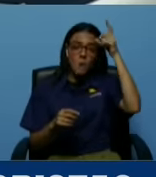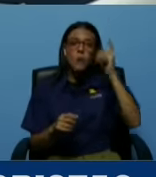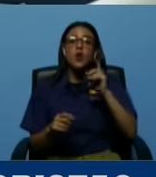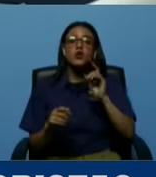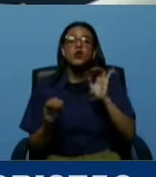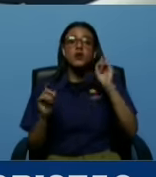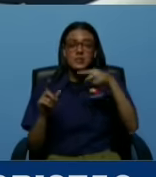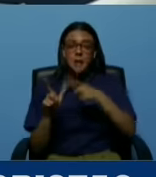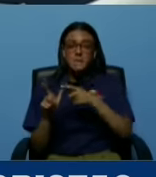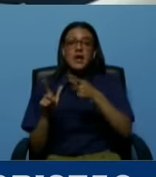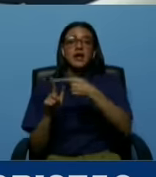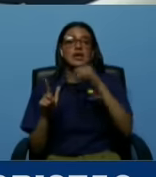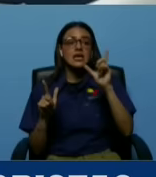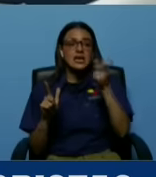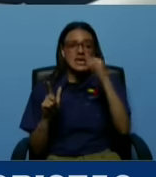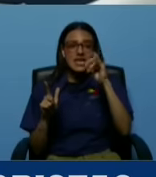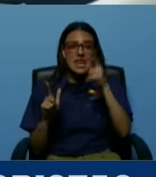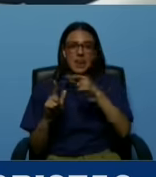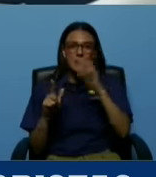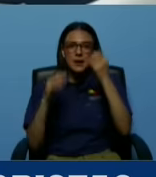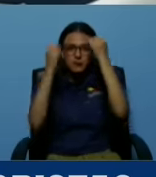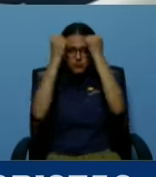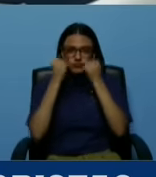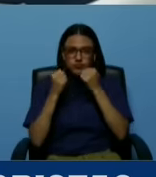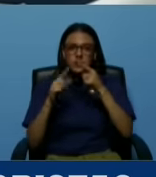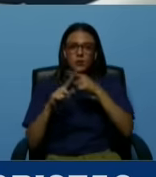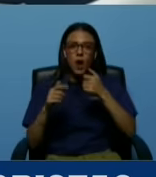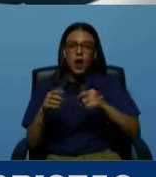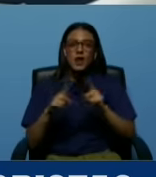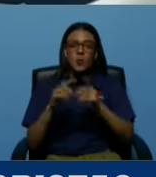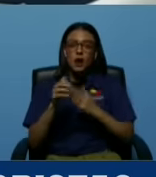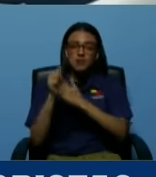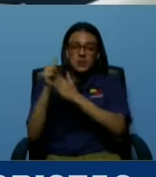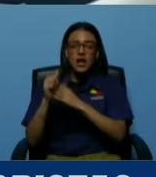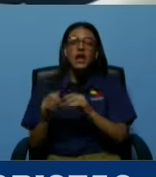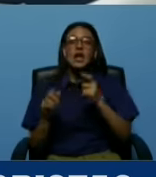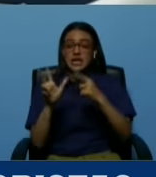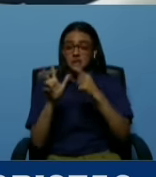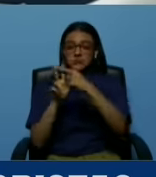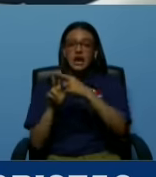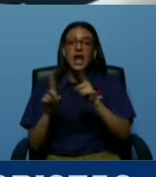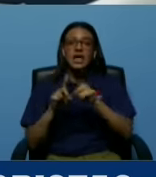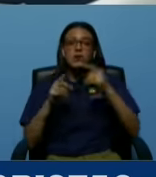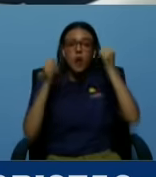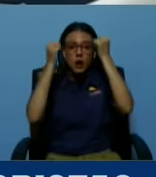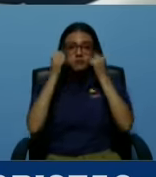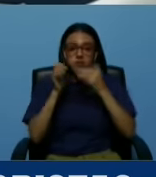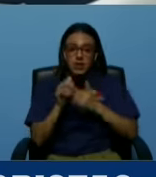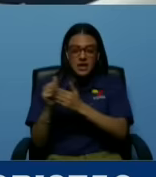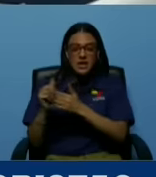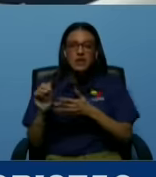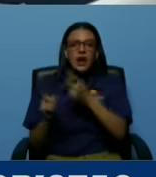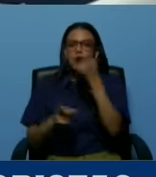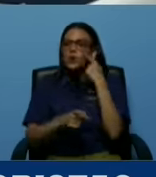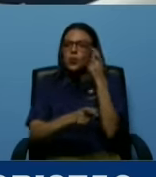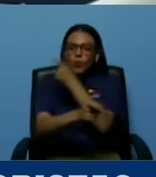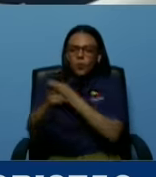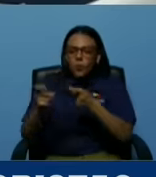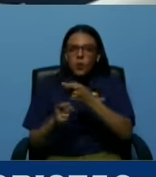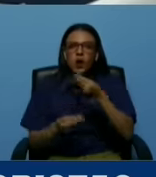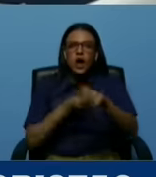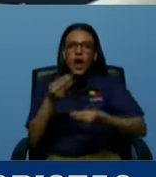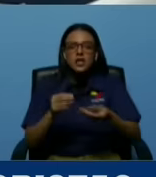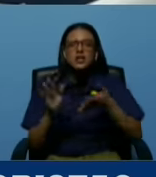Caro y con estos tres pranes, buscando por esa vía instrumentalizar estas